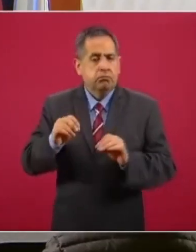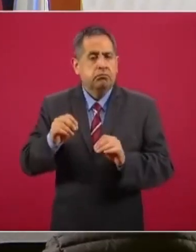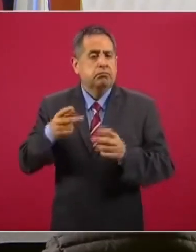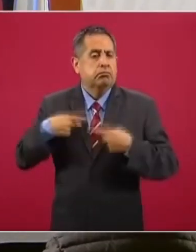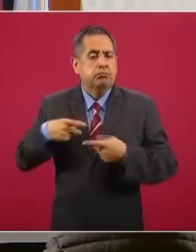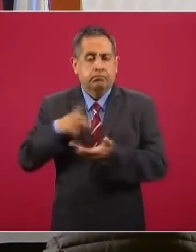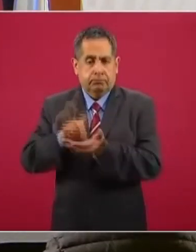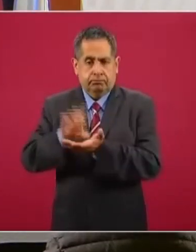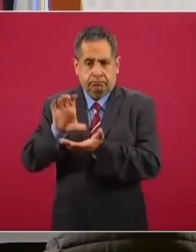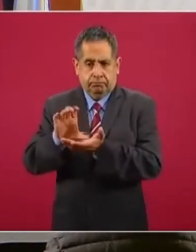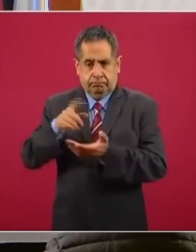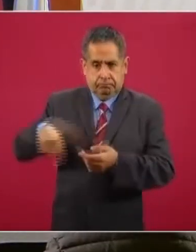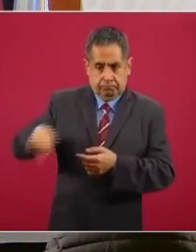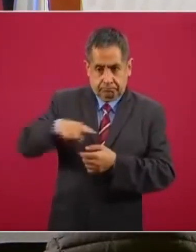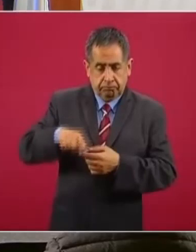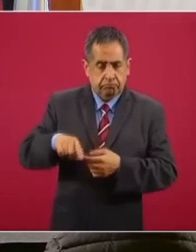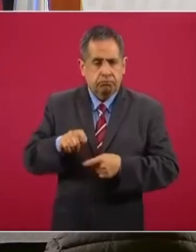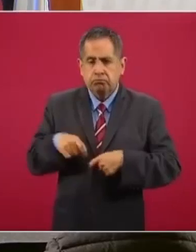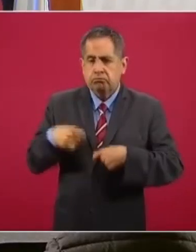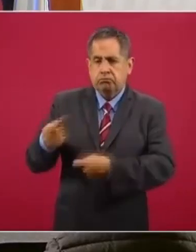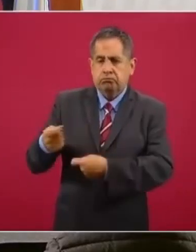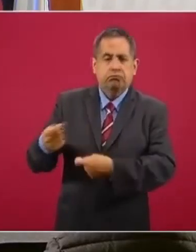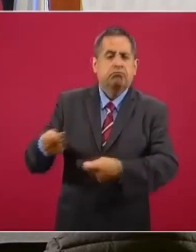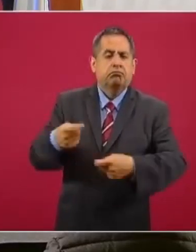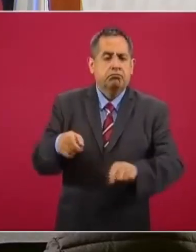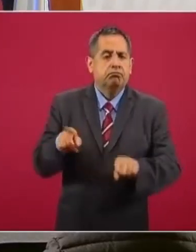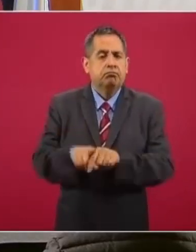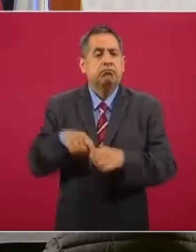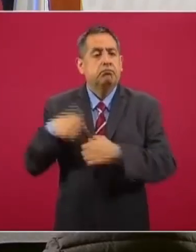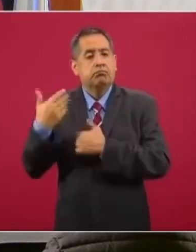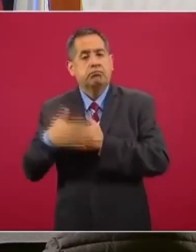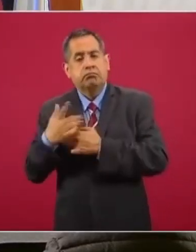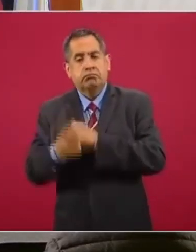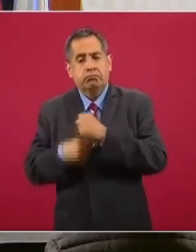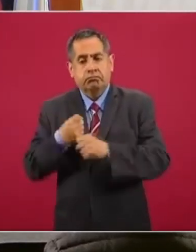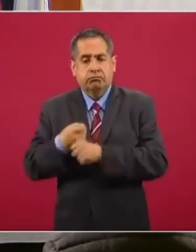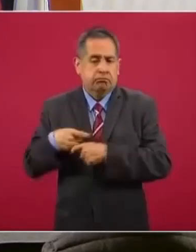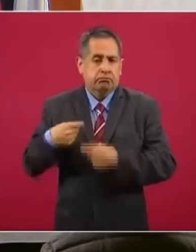discapacidad recibirán este monto para el próximo año. ¿Es cuánto, señor presidente?